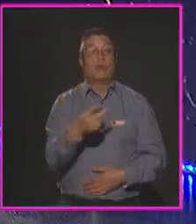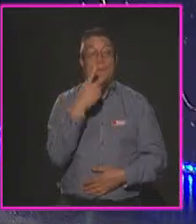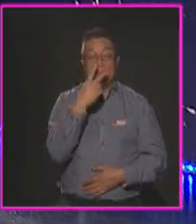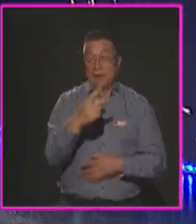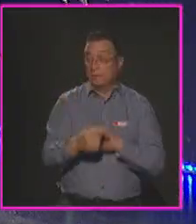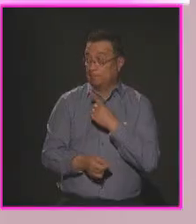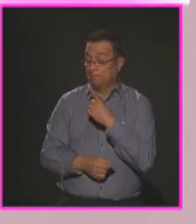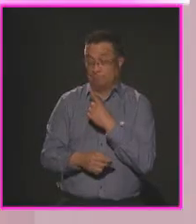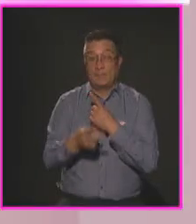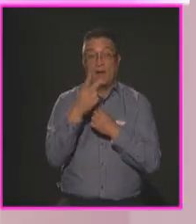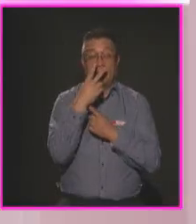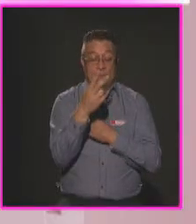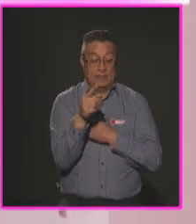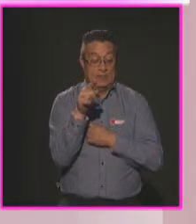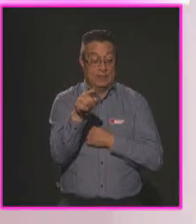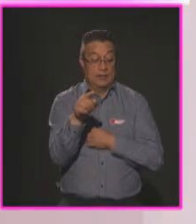poquito.